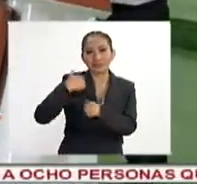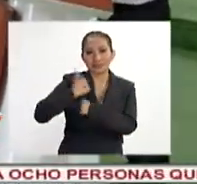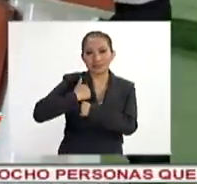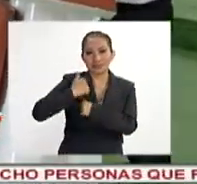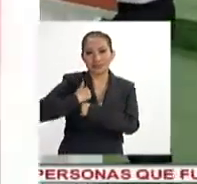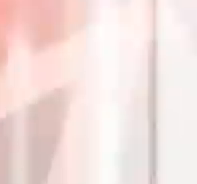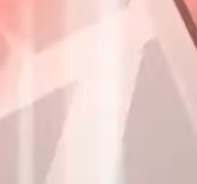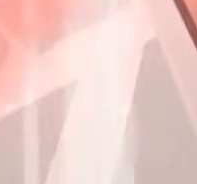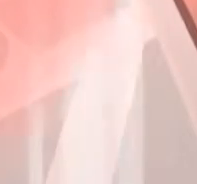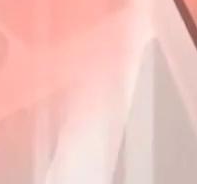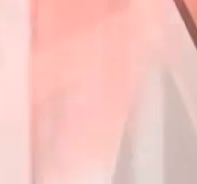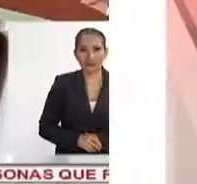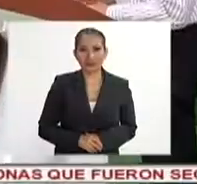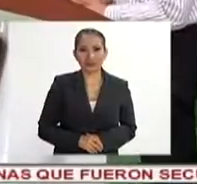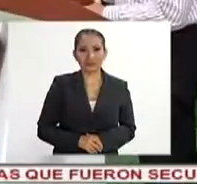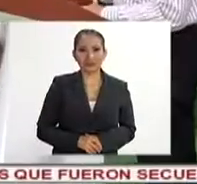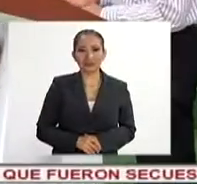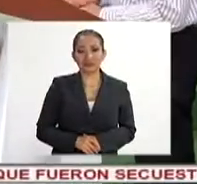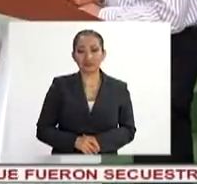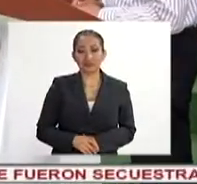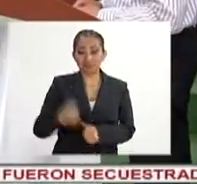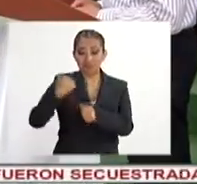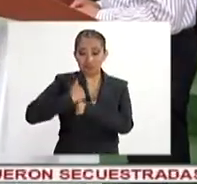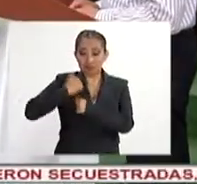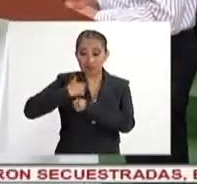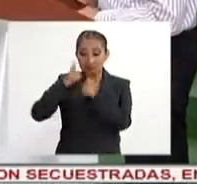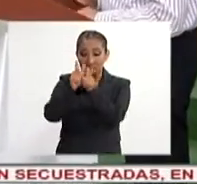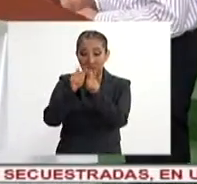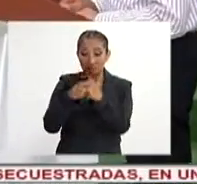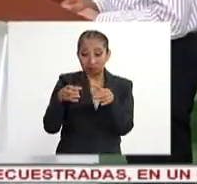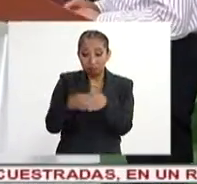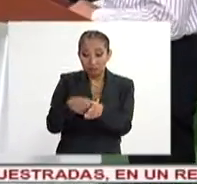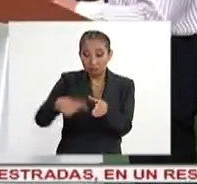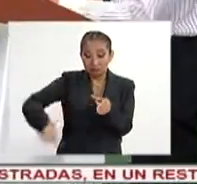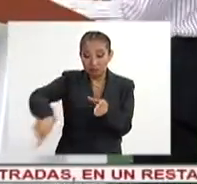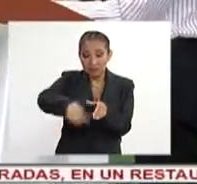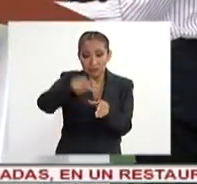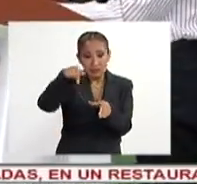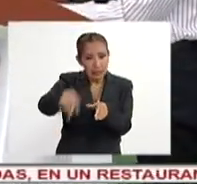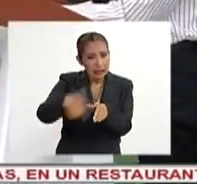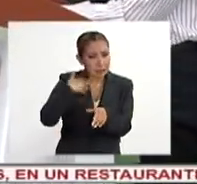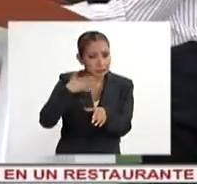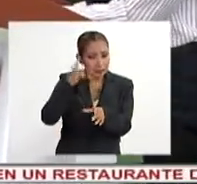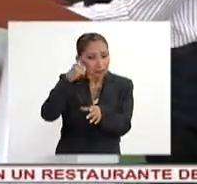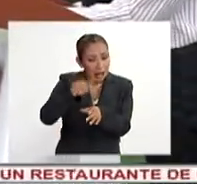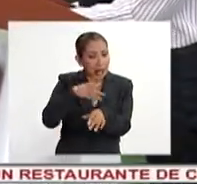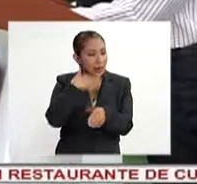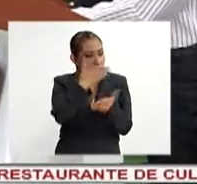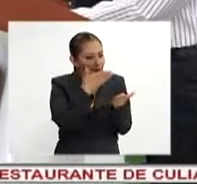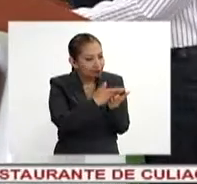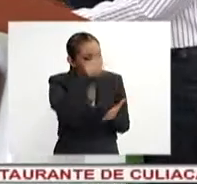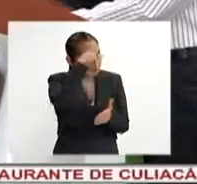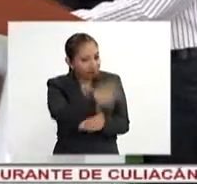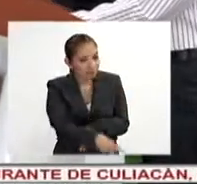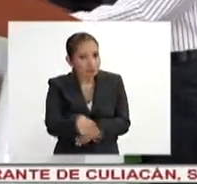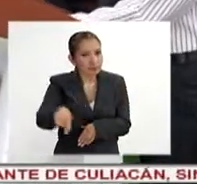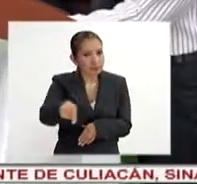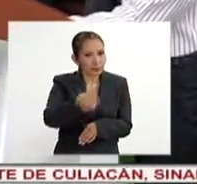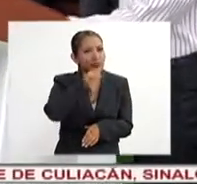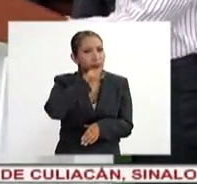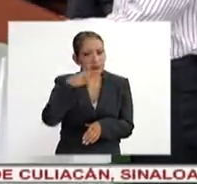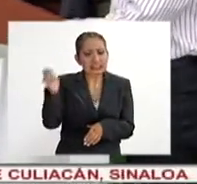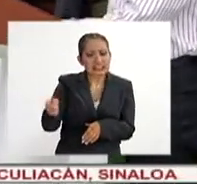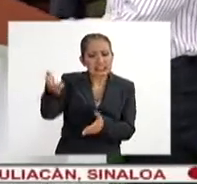militares. Las Fuerzas Armadas, además de ser una opción para servir a México,